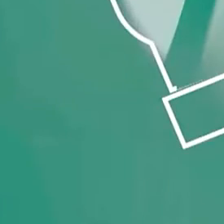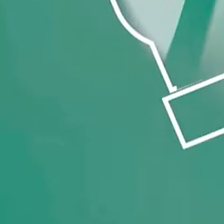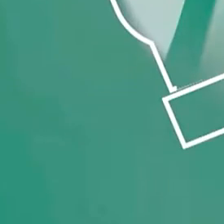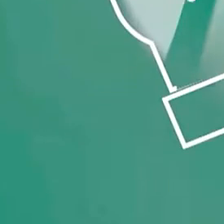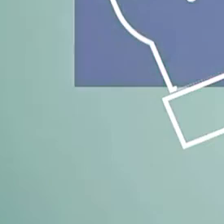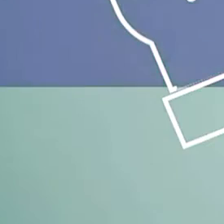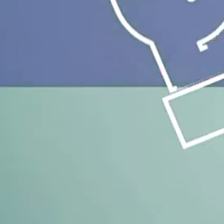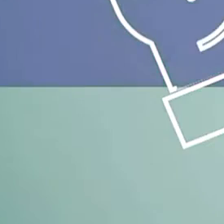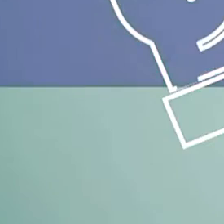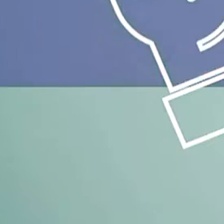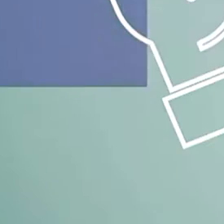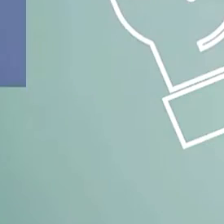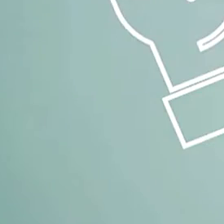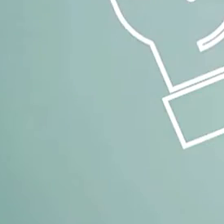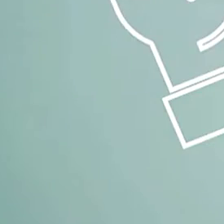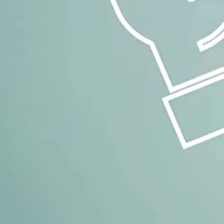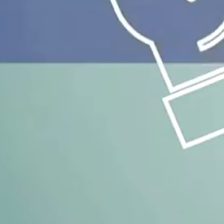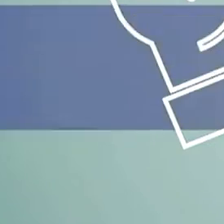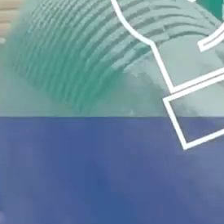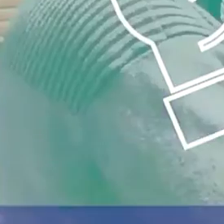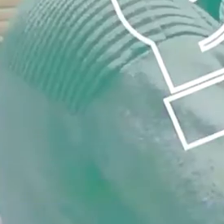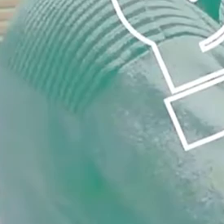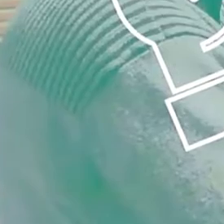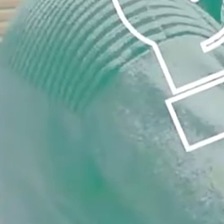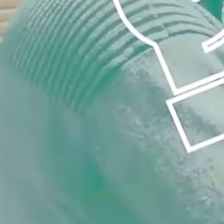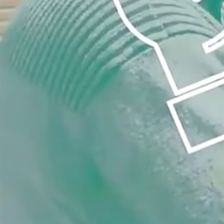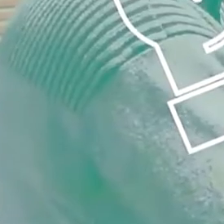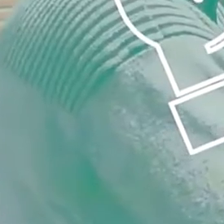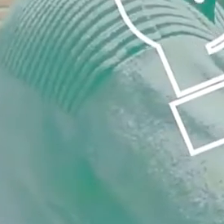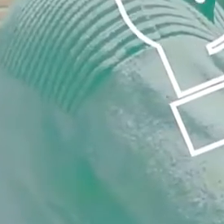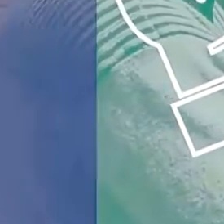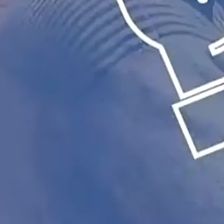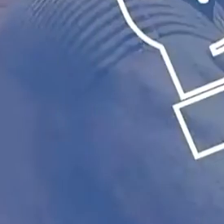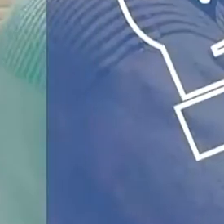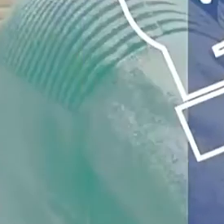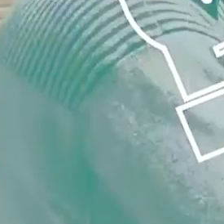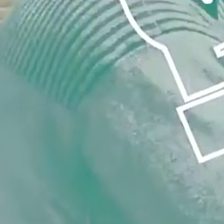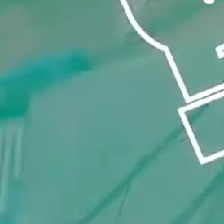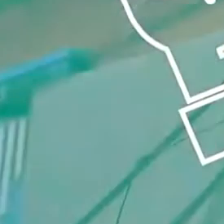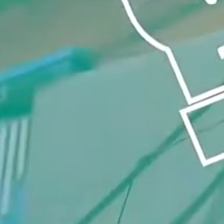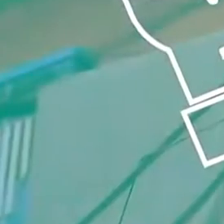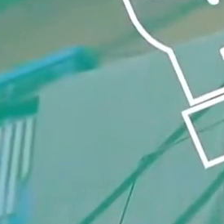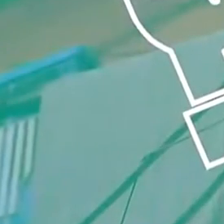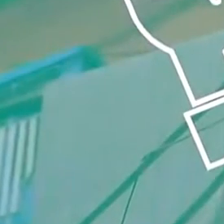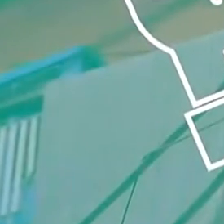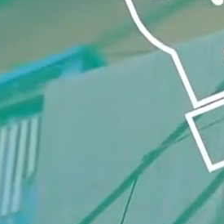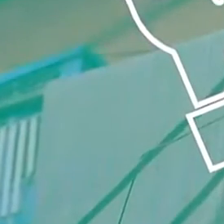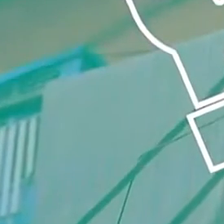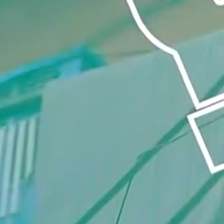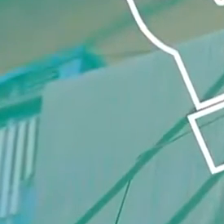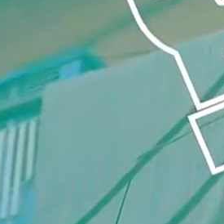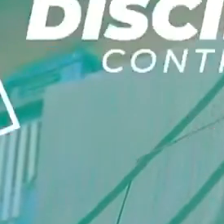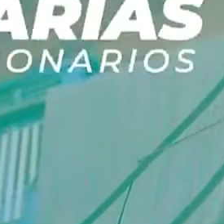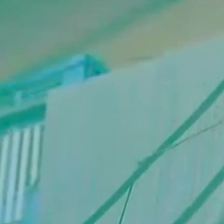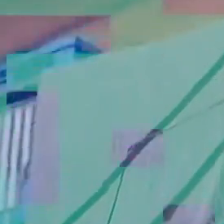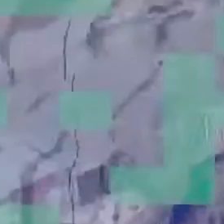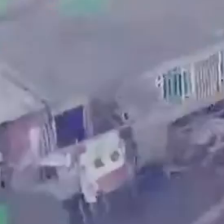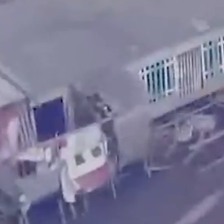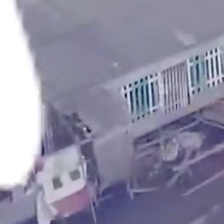Sanciones disciplinarias contra funcionarios que revictimicen o no actúen con diligencia en casos de violencia contra la